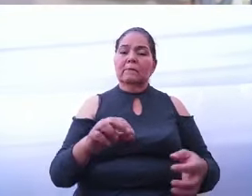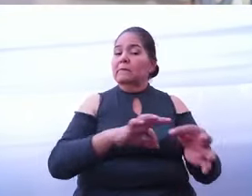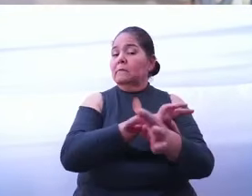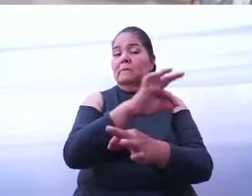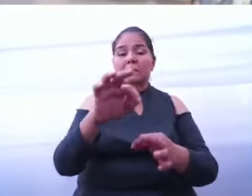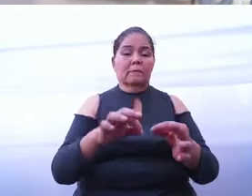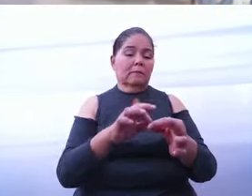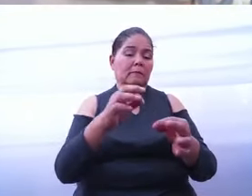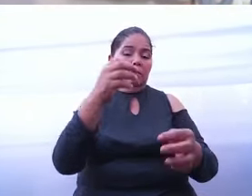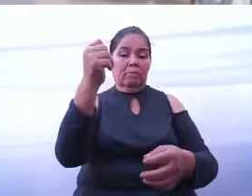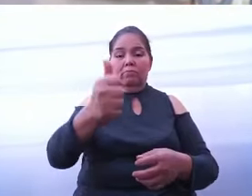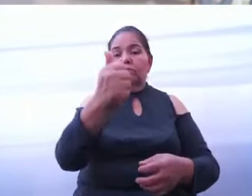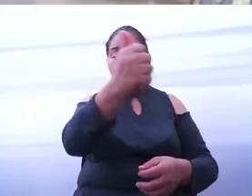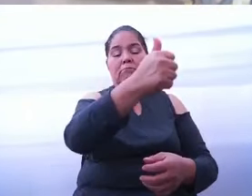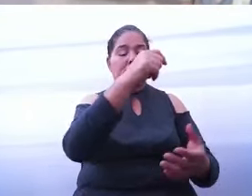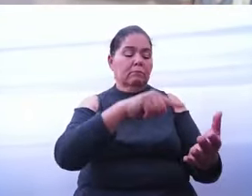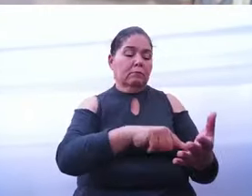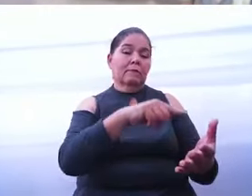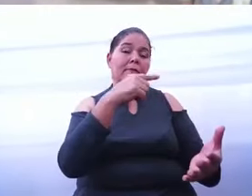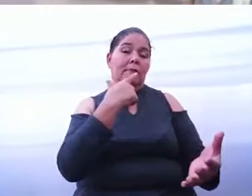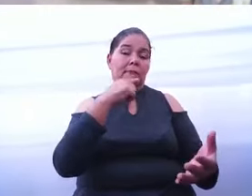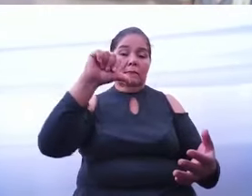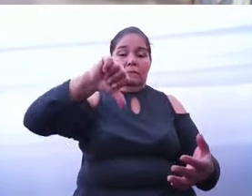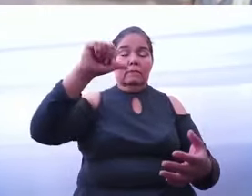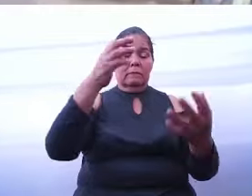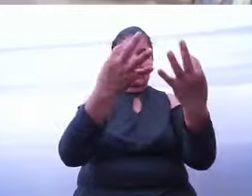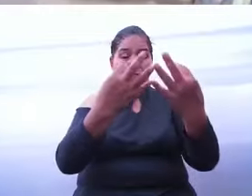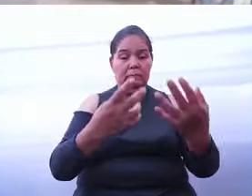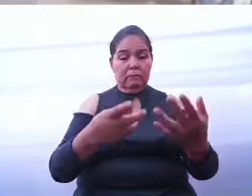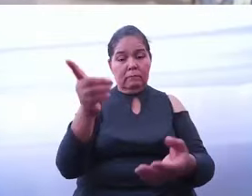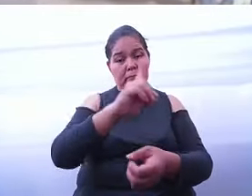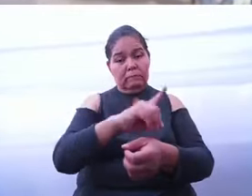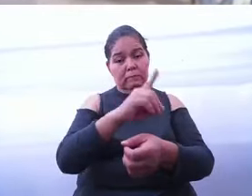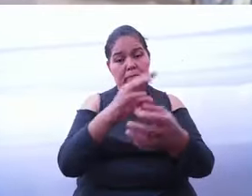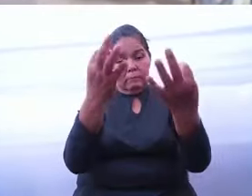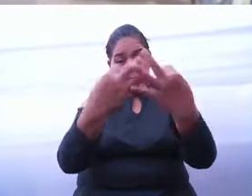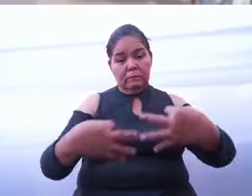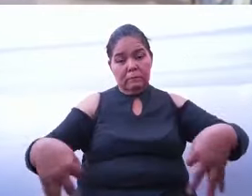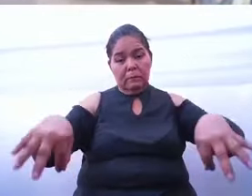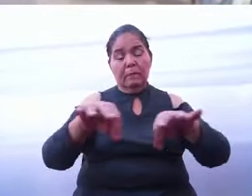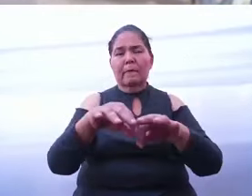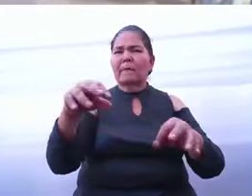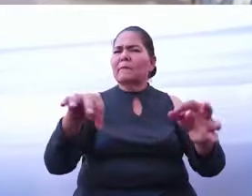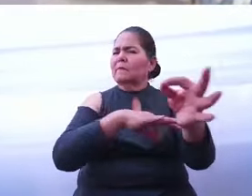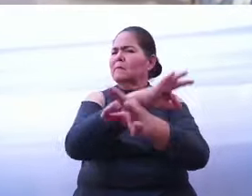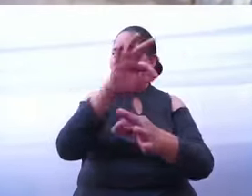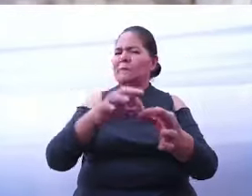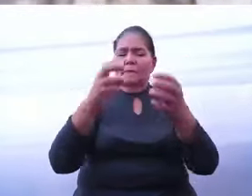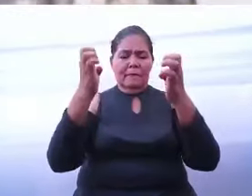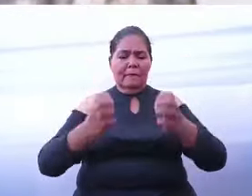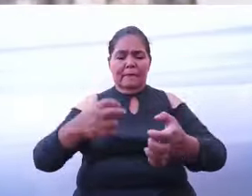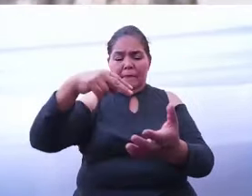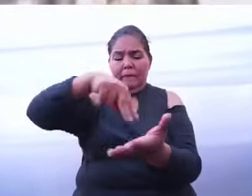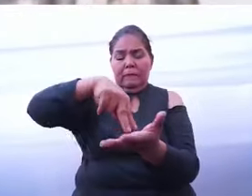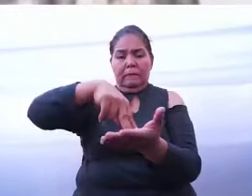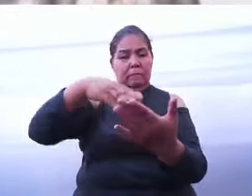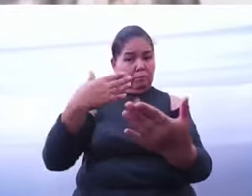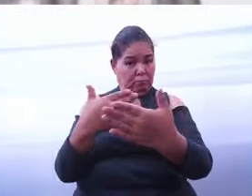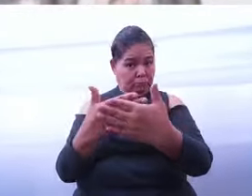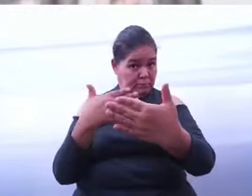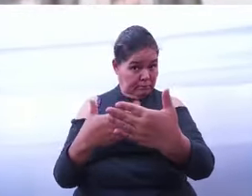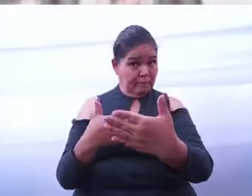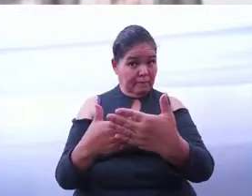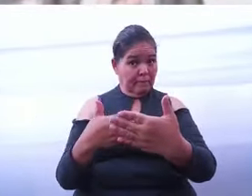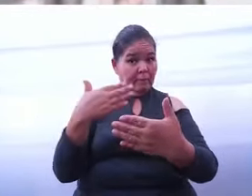los celayenses. Yo les decía que hoy es un día muy especial, porque todos los que estamos aquí frente a ustedes, estamos